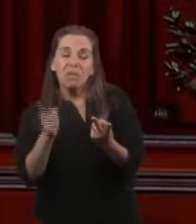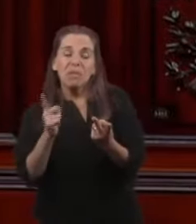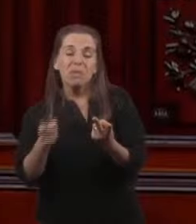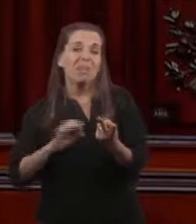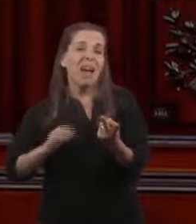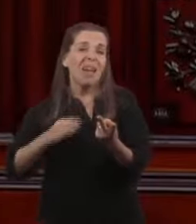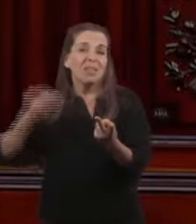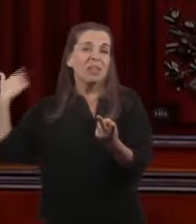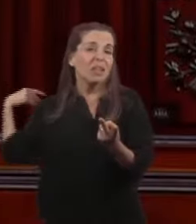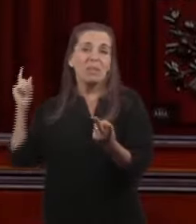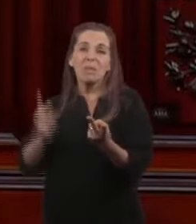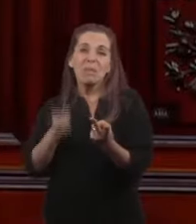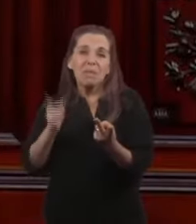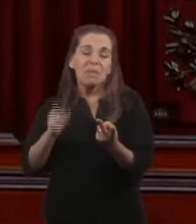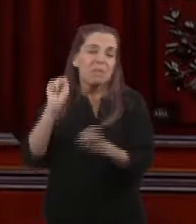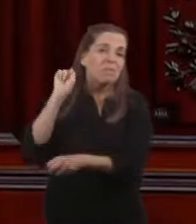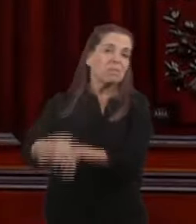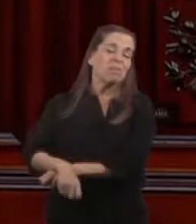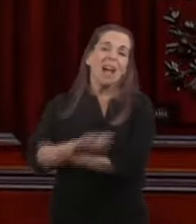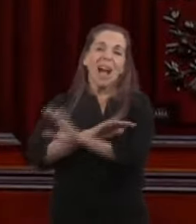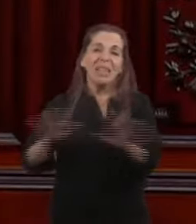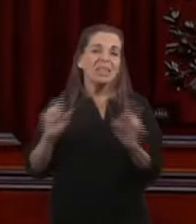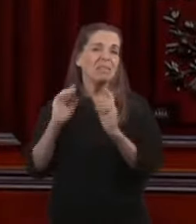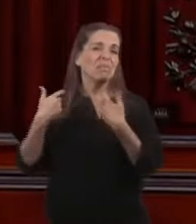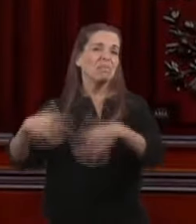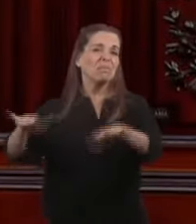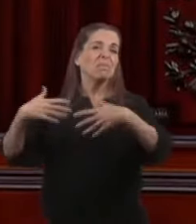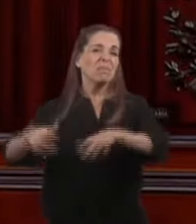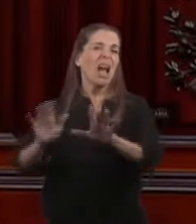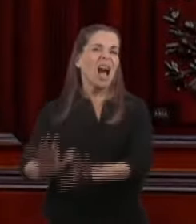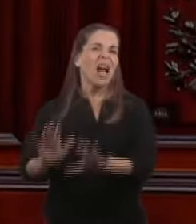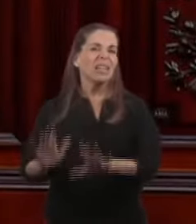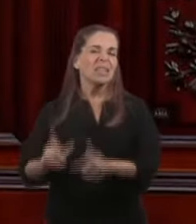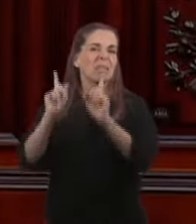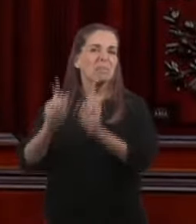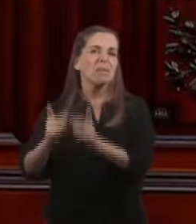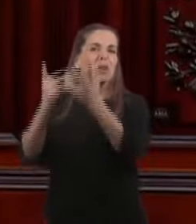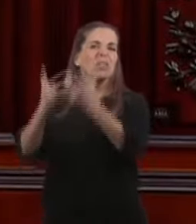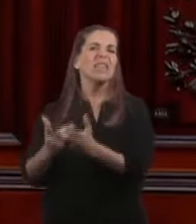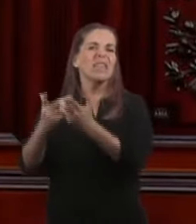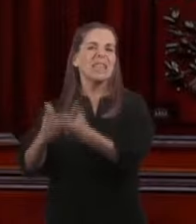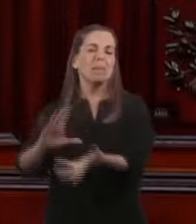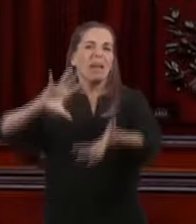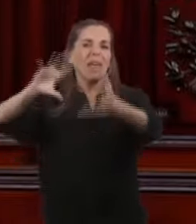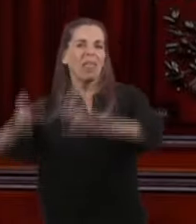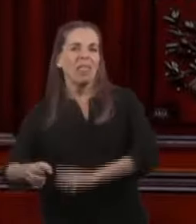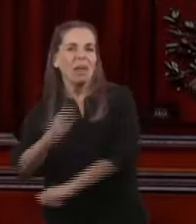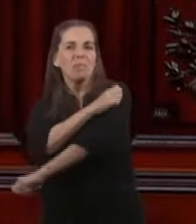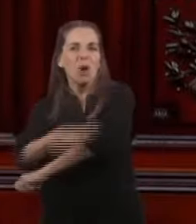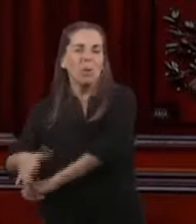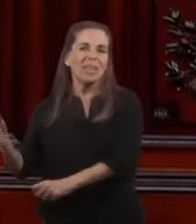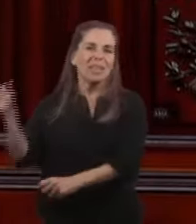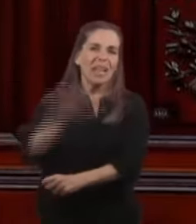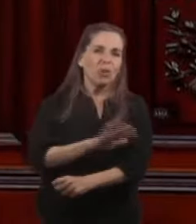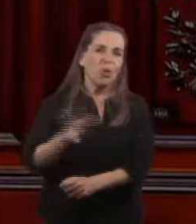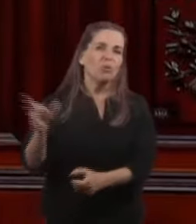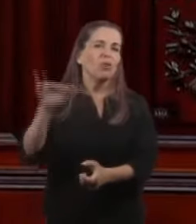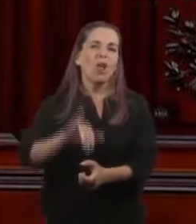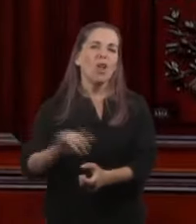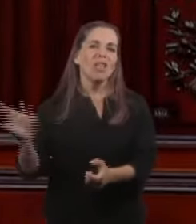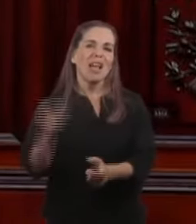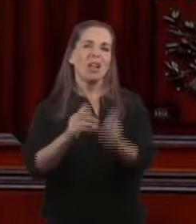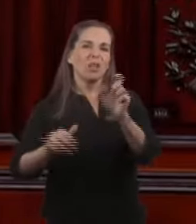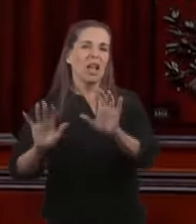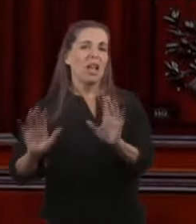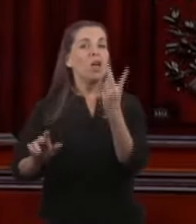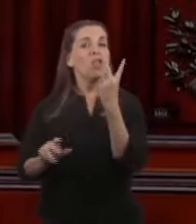siempre dejando todo como está y mantener este sistema putrefacto que empobrece a todos los argentinos día a día esos son